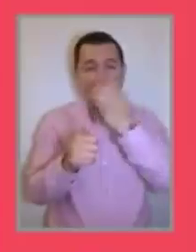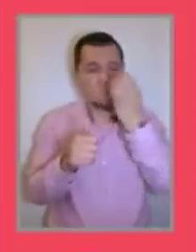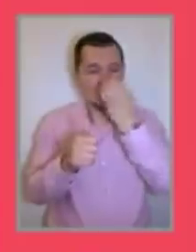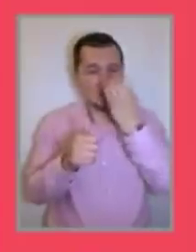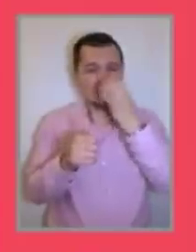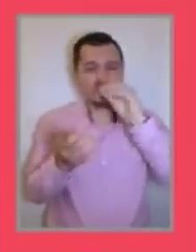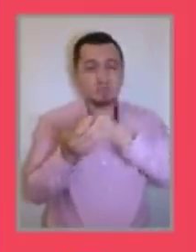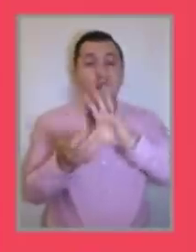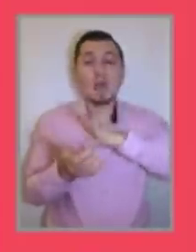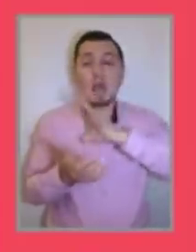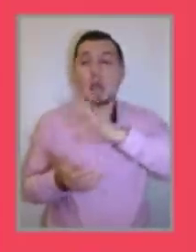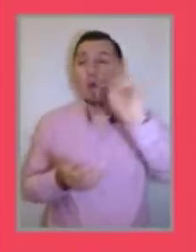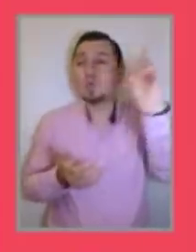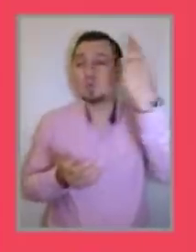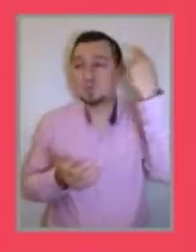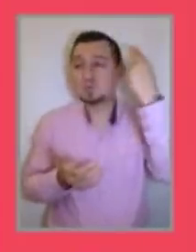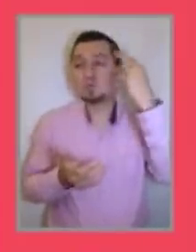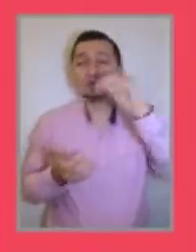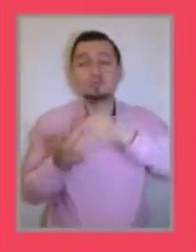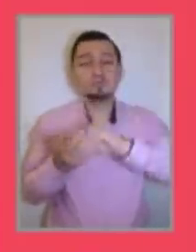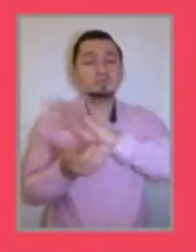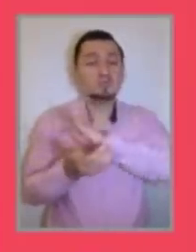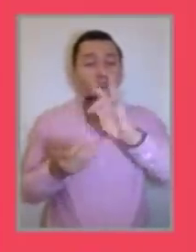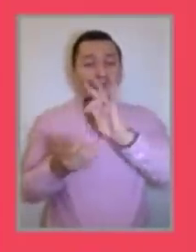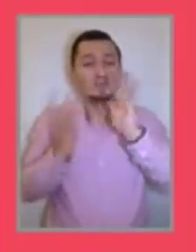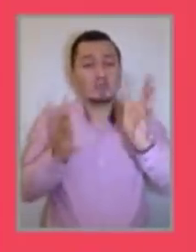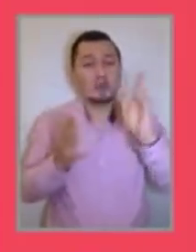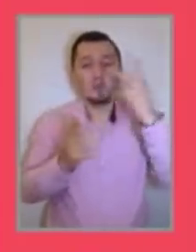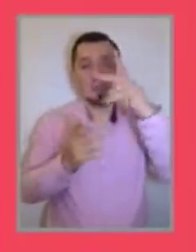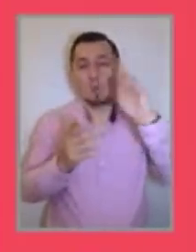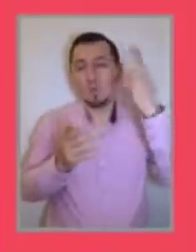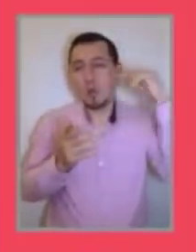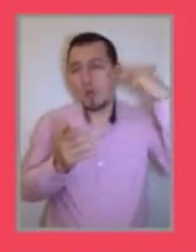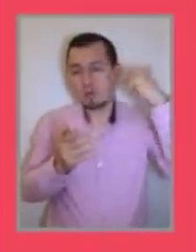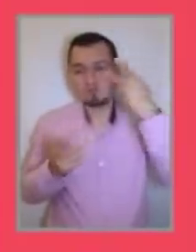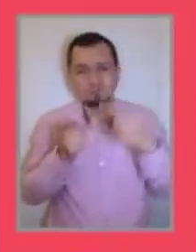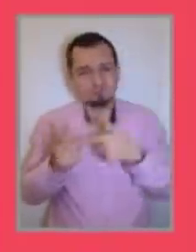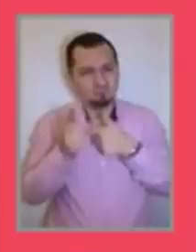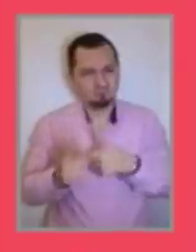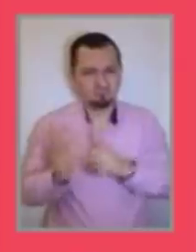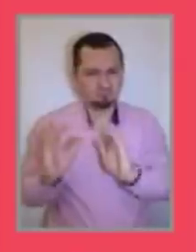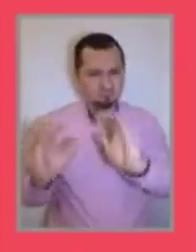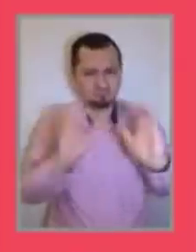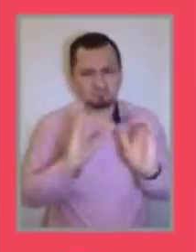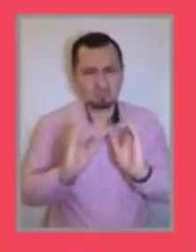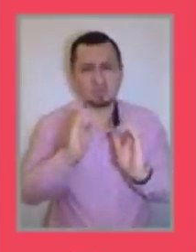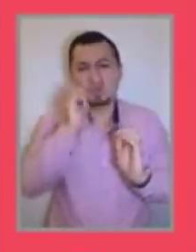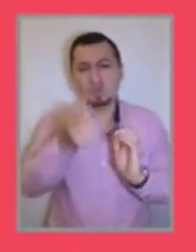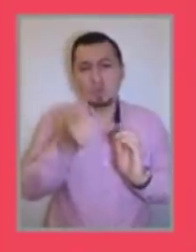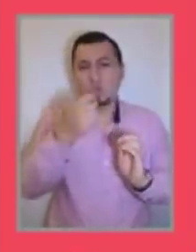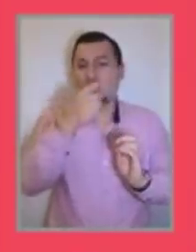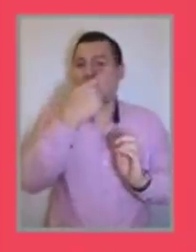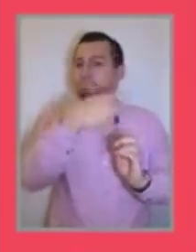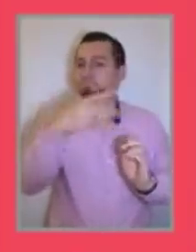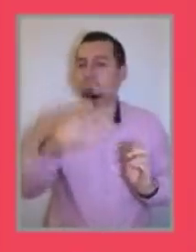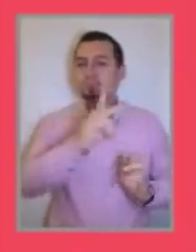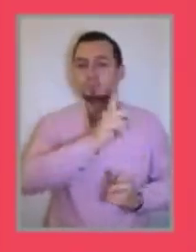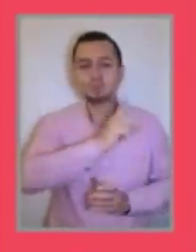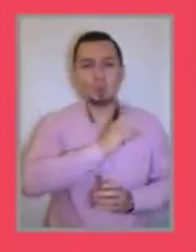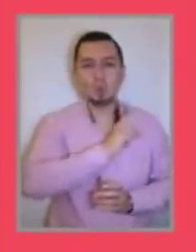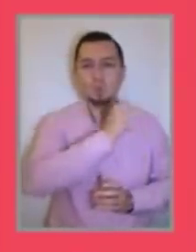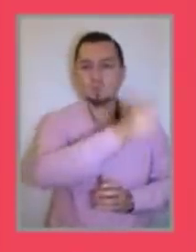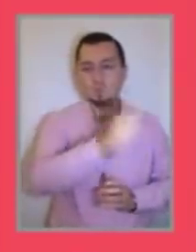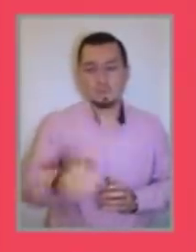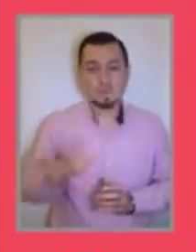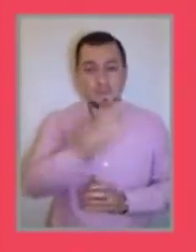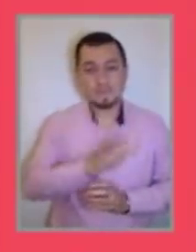hay universidades autónomas, como fue mencionado la UDG, hay algunas particulares que también son autónomas, tienen diferentes